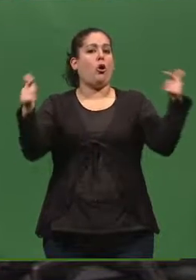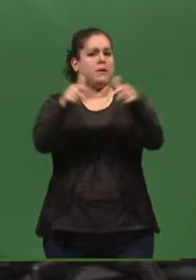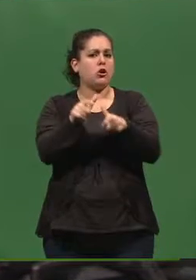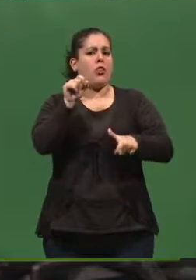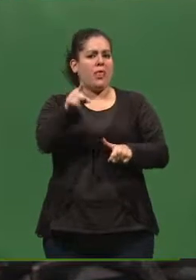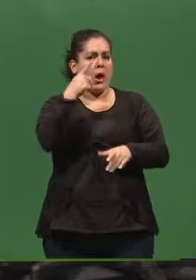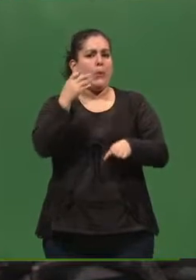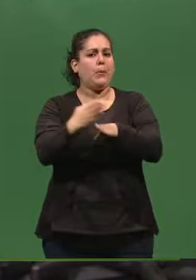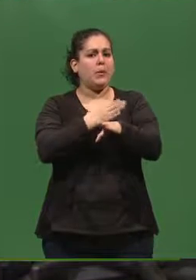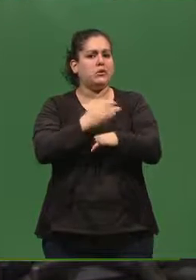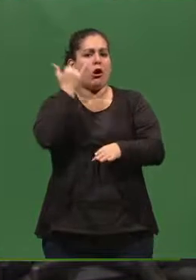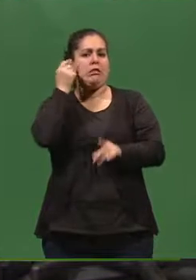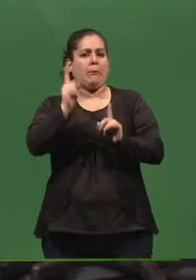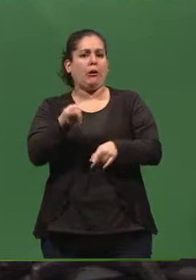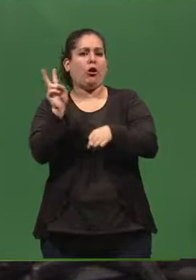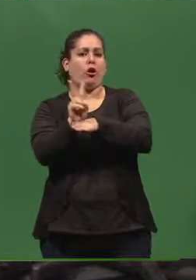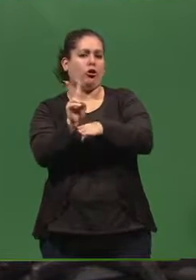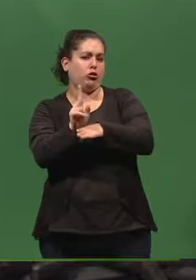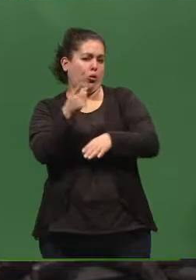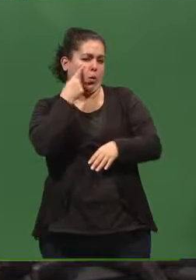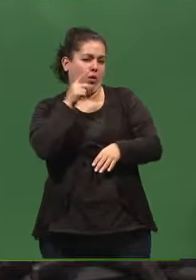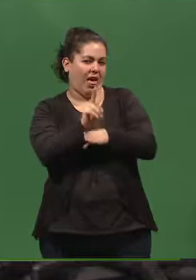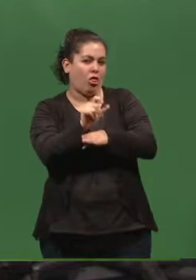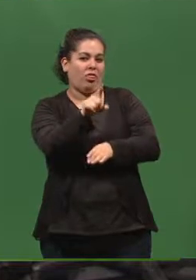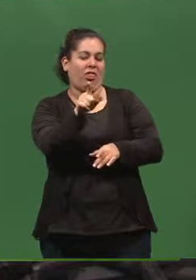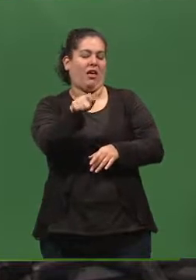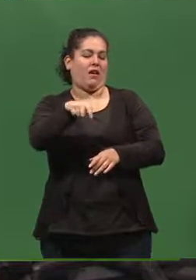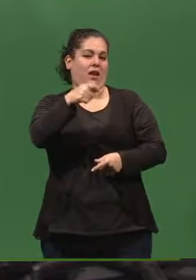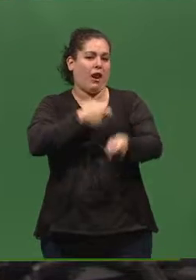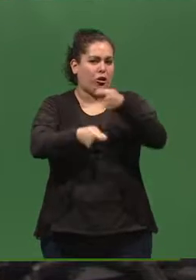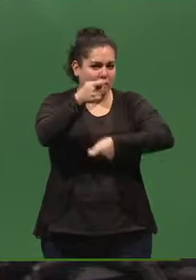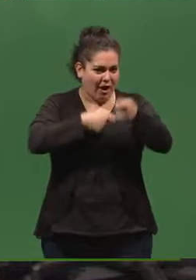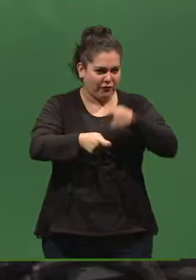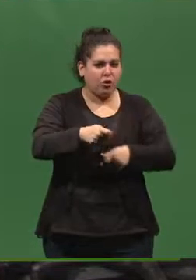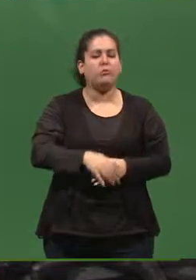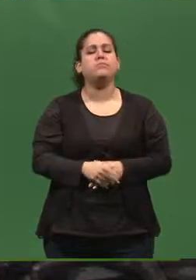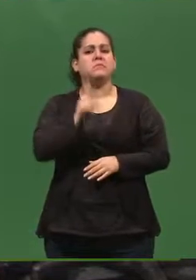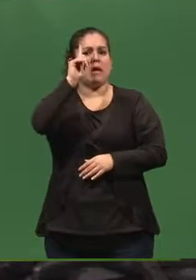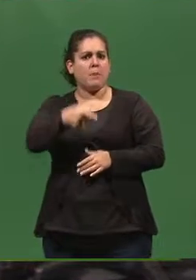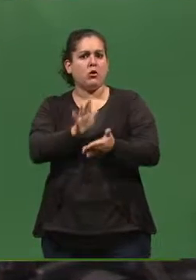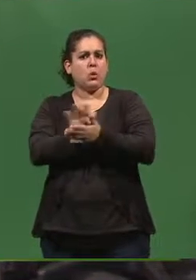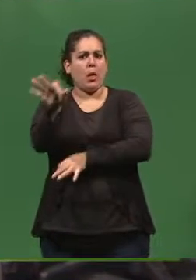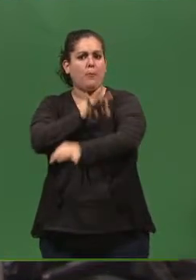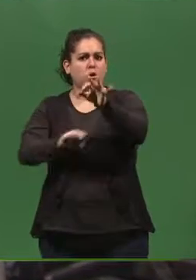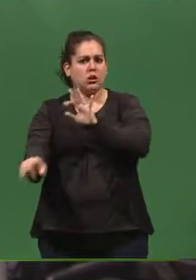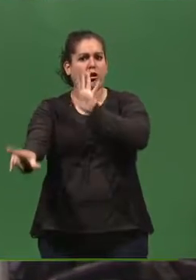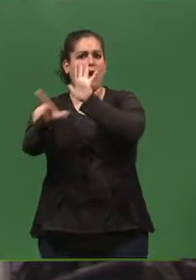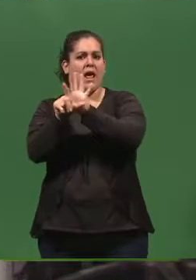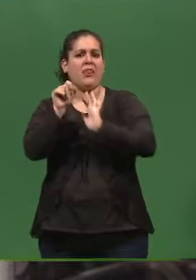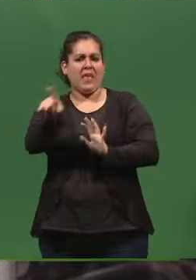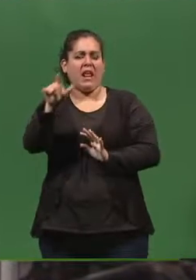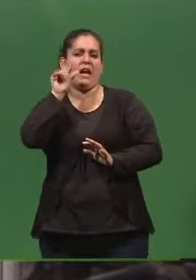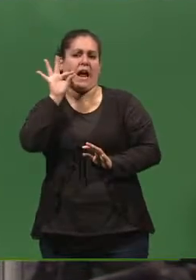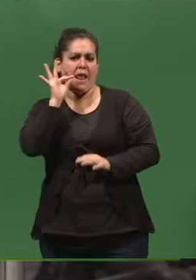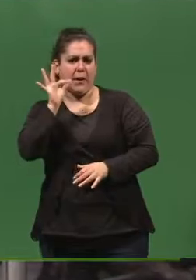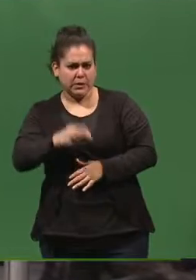a la Comisión de Prevención y Control del Narcotráfico. Vamos a tratar el proyecto sobre la legalización y la regulación del